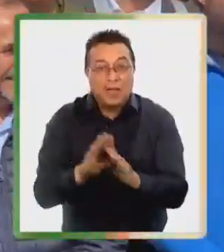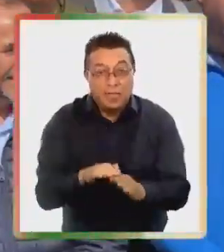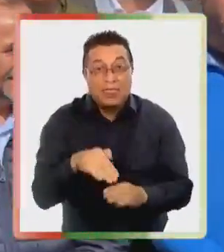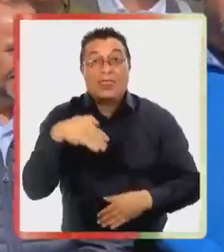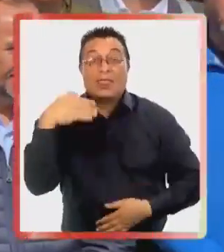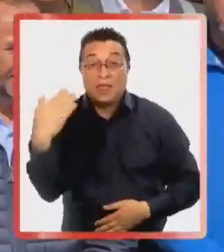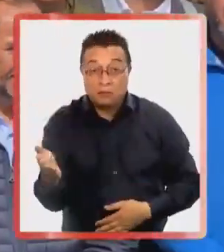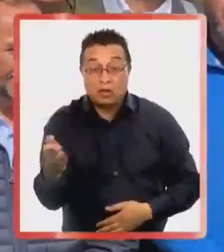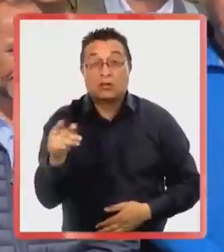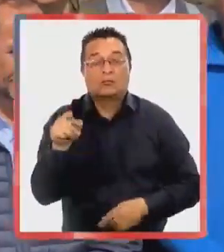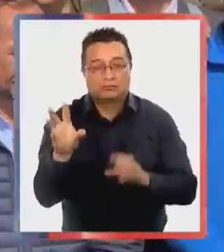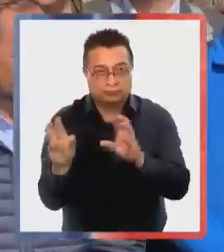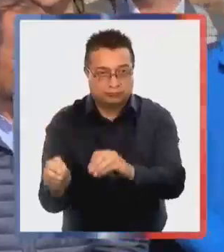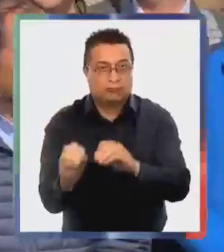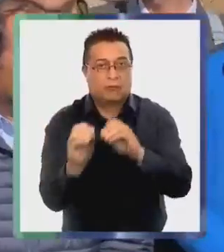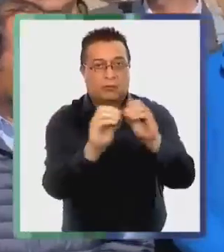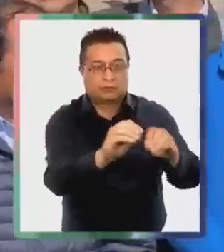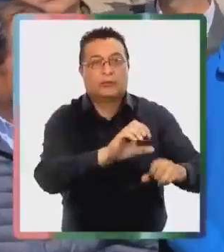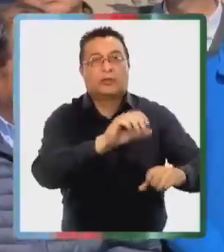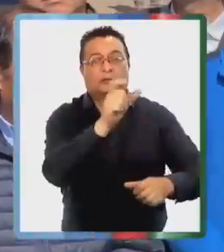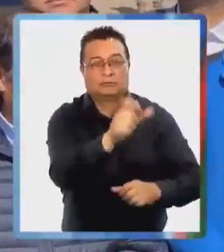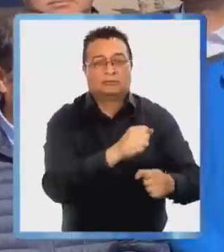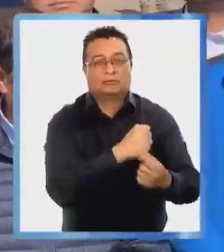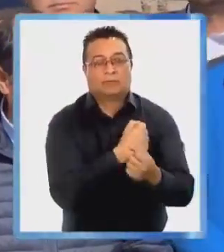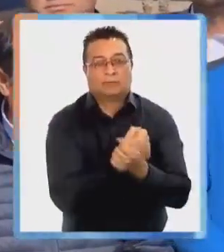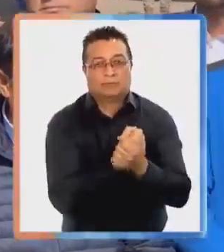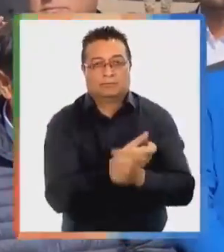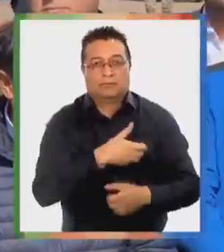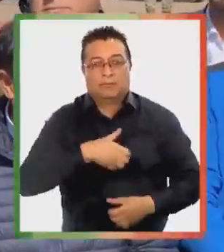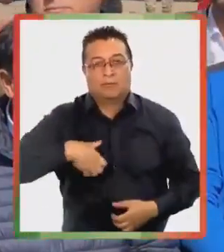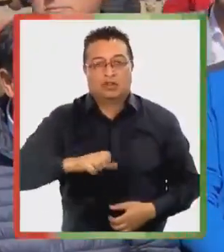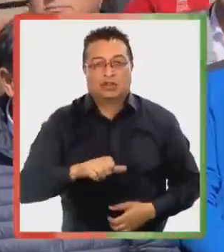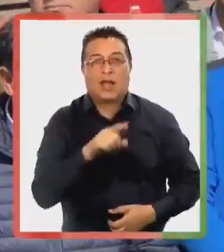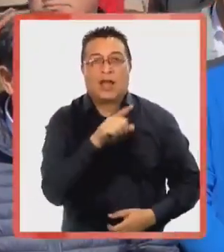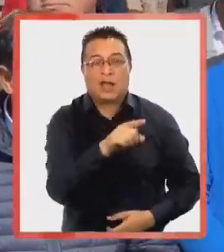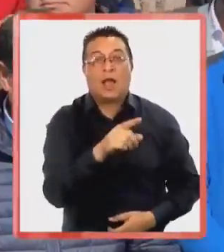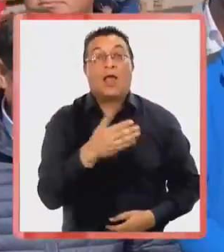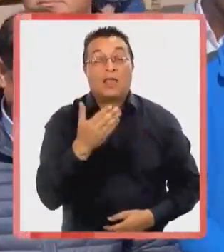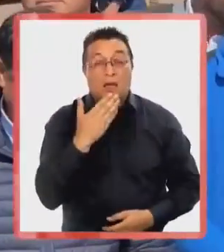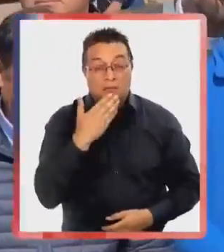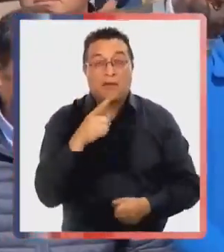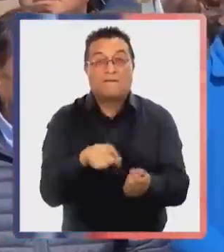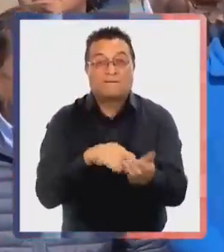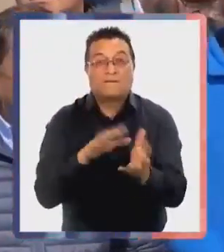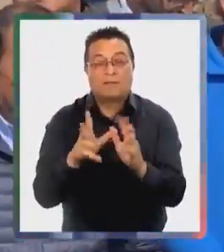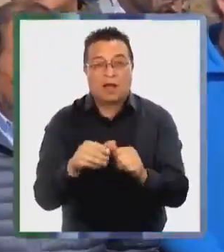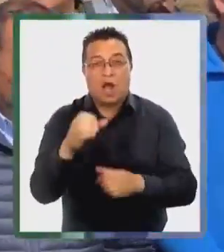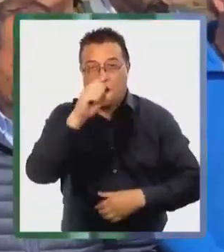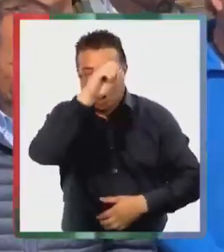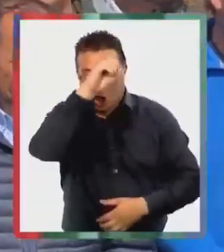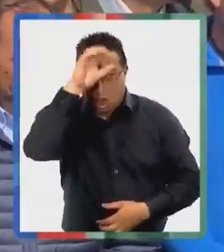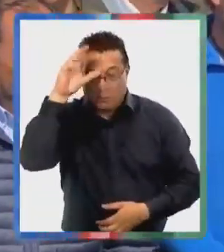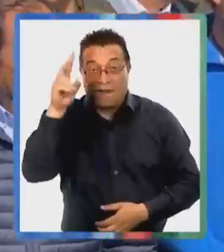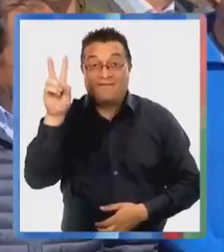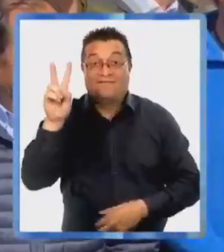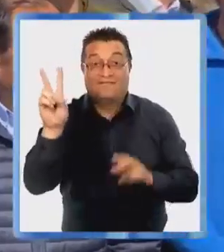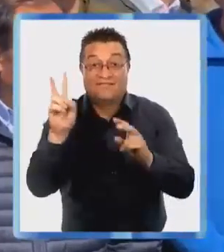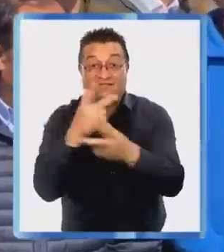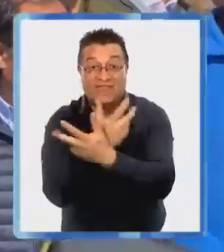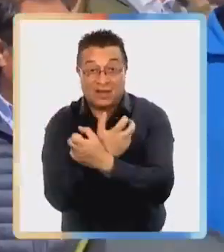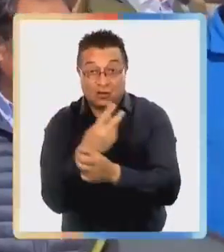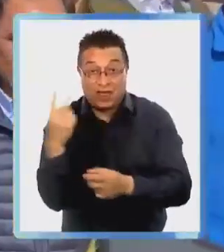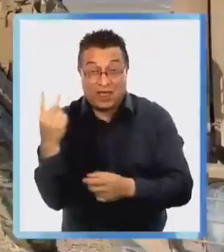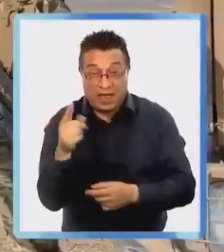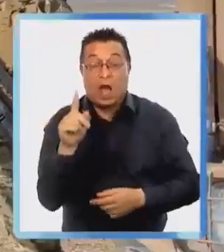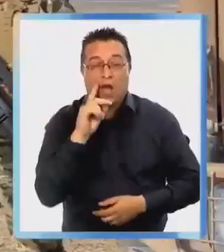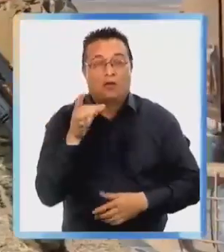policías. Y tal fue el caso de una familia colombiana venezolana que eludió los controles fronterizos en el primer día del plan